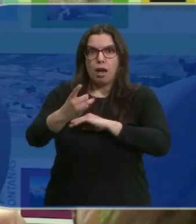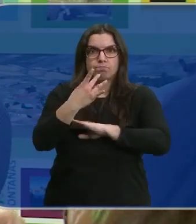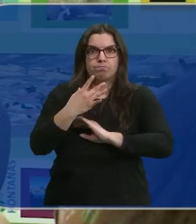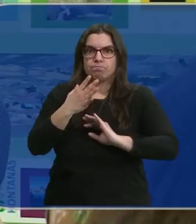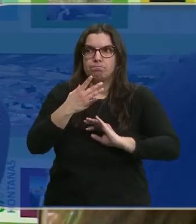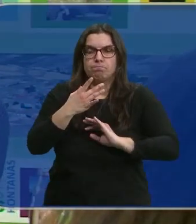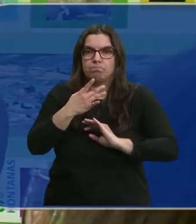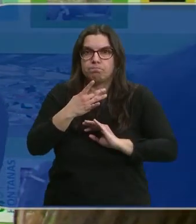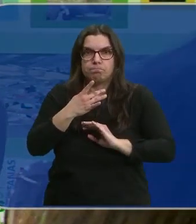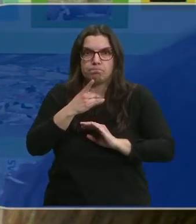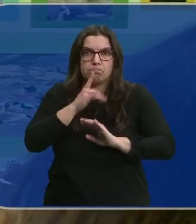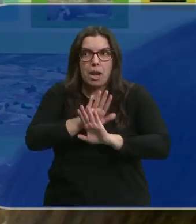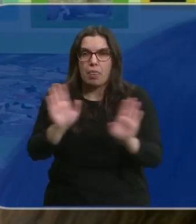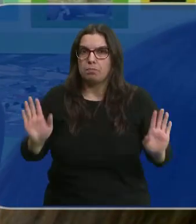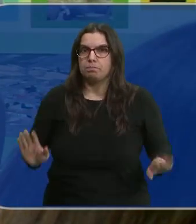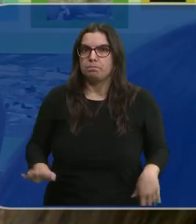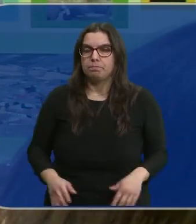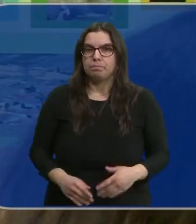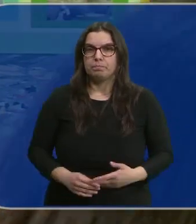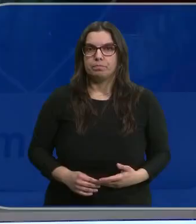nada al respecto que indique que esto sea así.